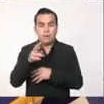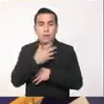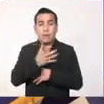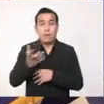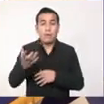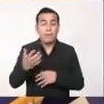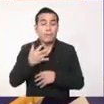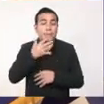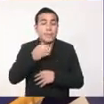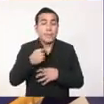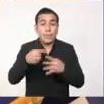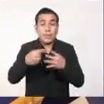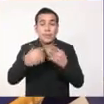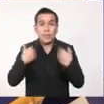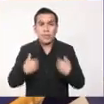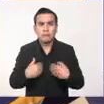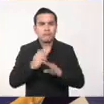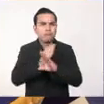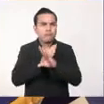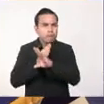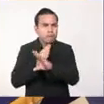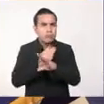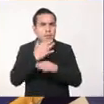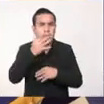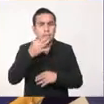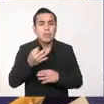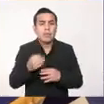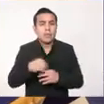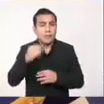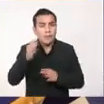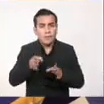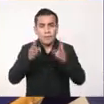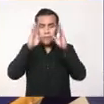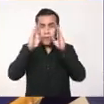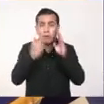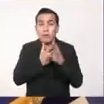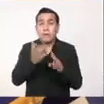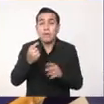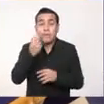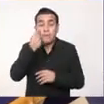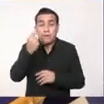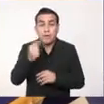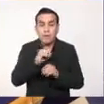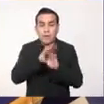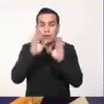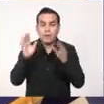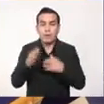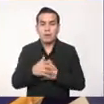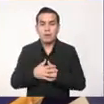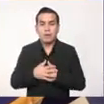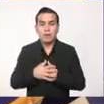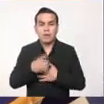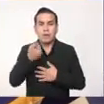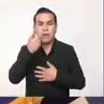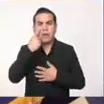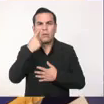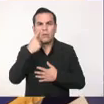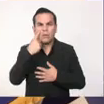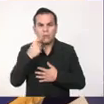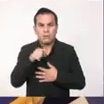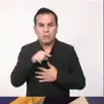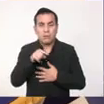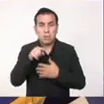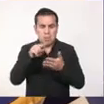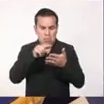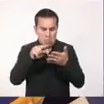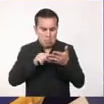y con derecho a la defensa, y tiene que escucharse la parte y luego tiene que haber un fallo. ¿Y eso dónde dice?